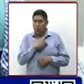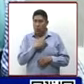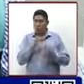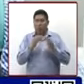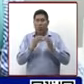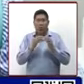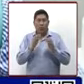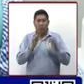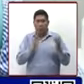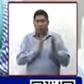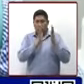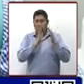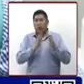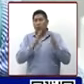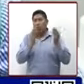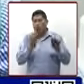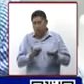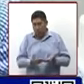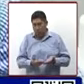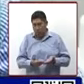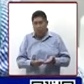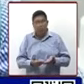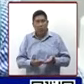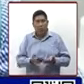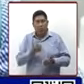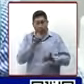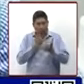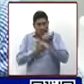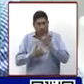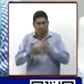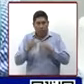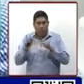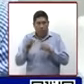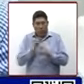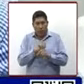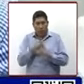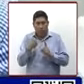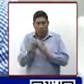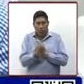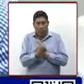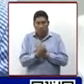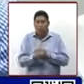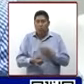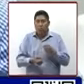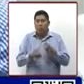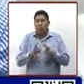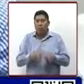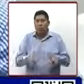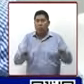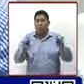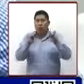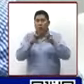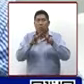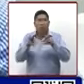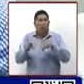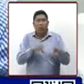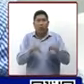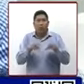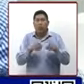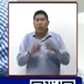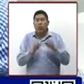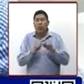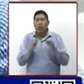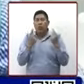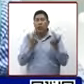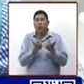colegio al que usted hace referencia. Nosotros inmediatamente, conforme establece el protocolo, hemos hecho una valoración psicológica y una valoración social.